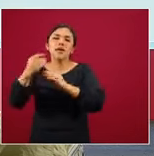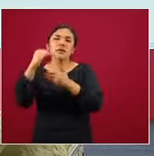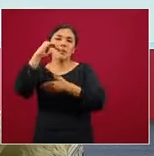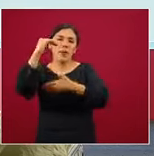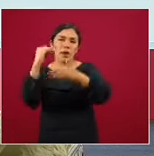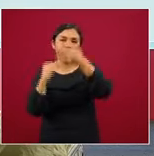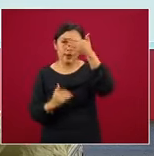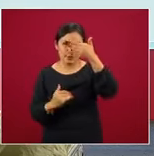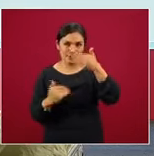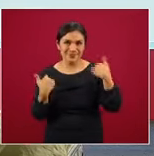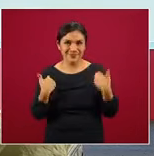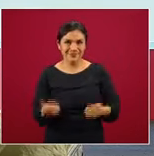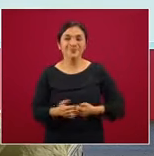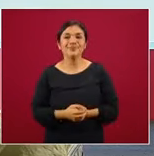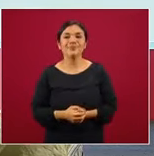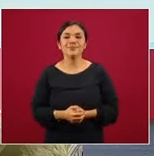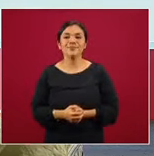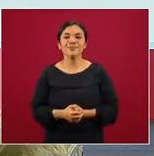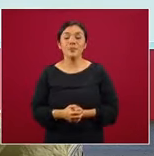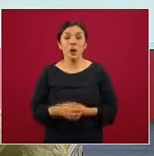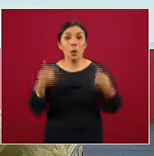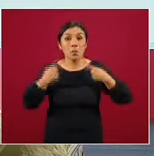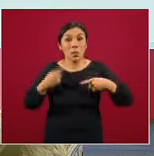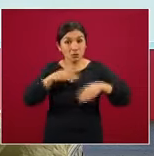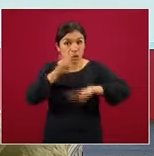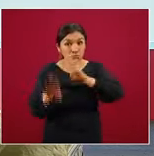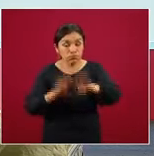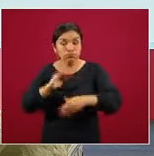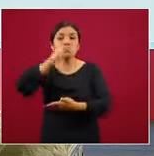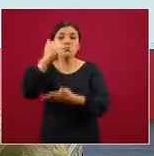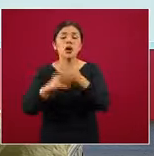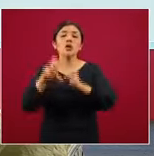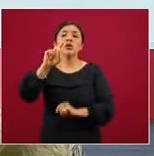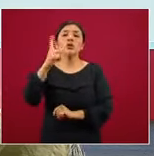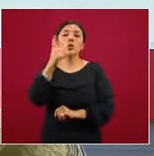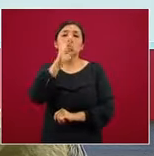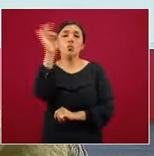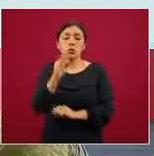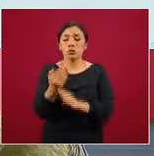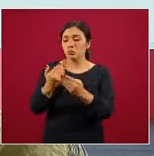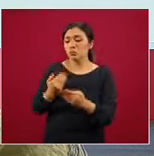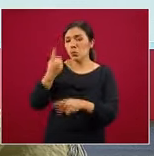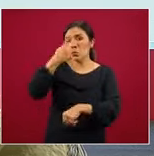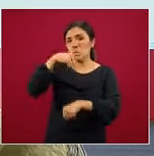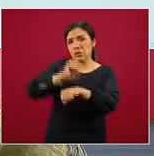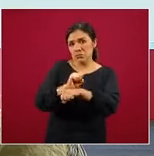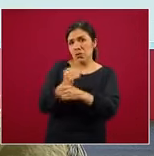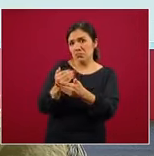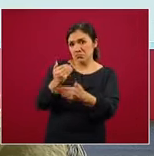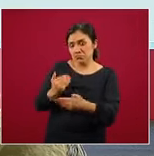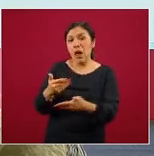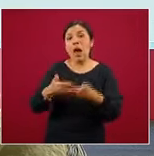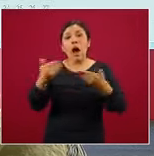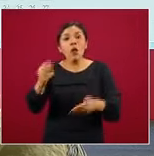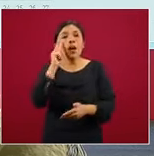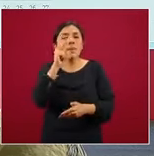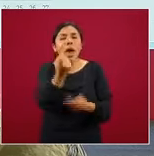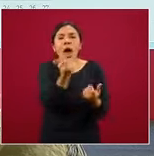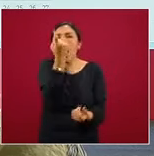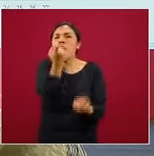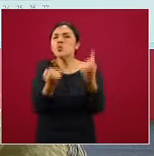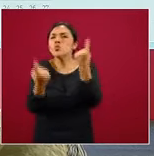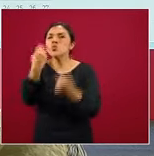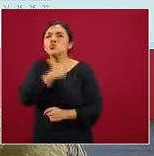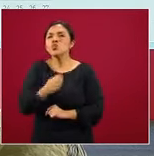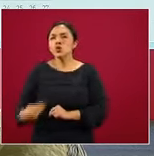disminuir. La mortalidad disminuyó al 31% en la última semana, 26 a 27. Veamos ahora por algunos de los